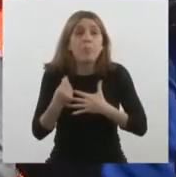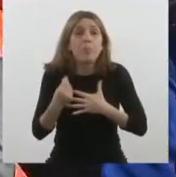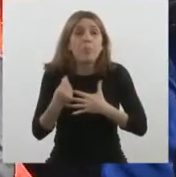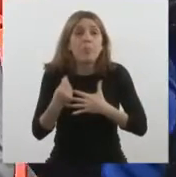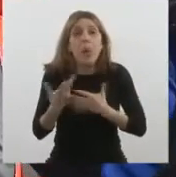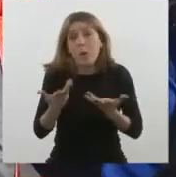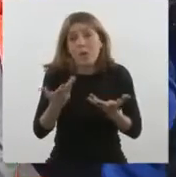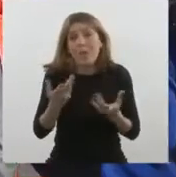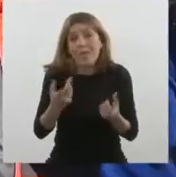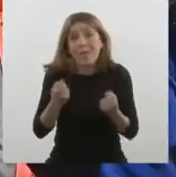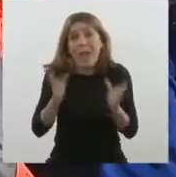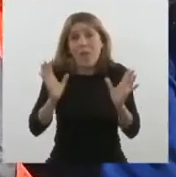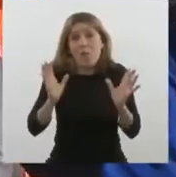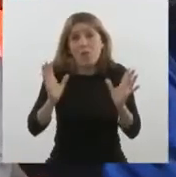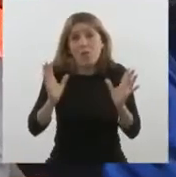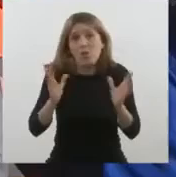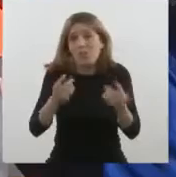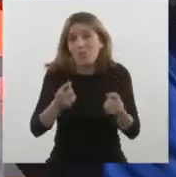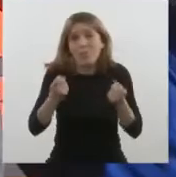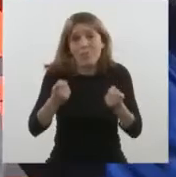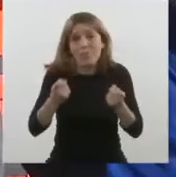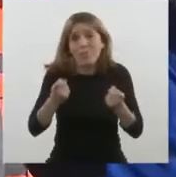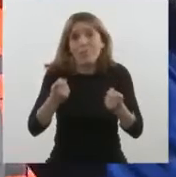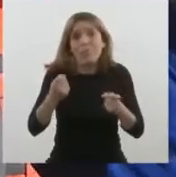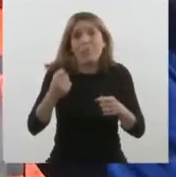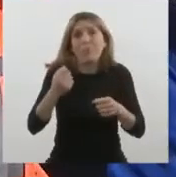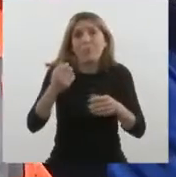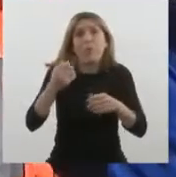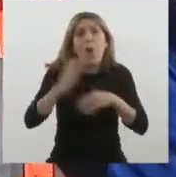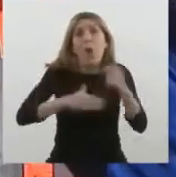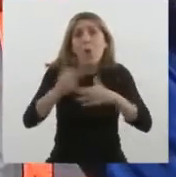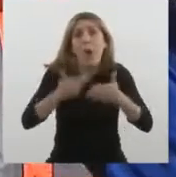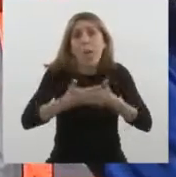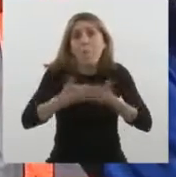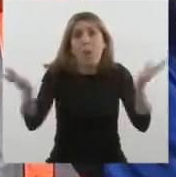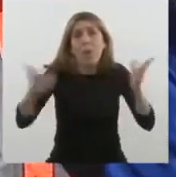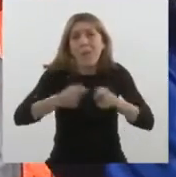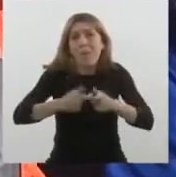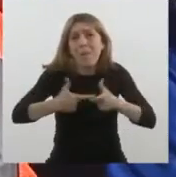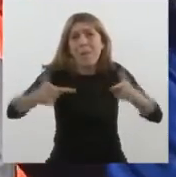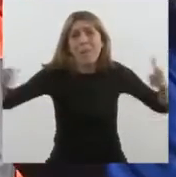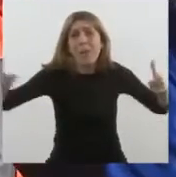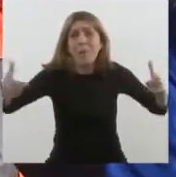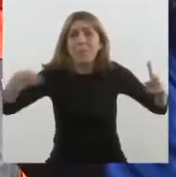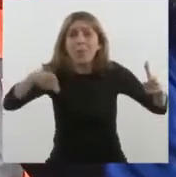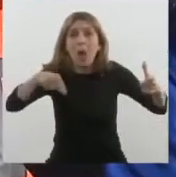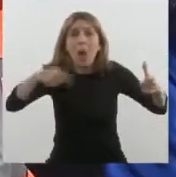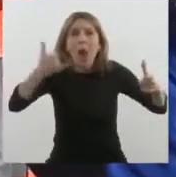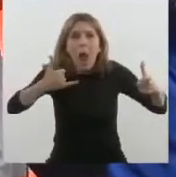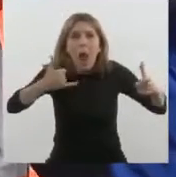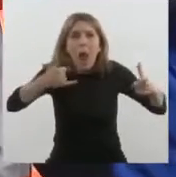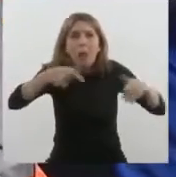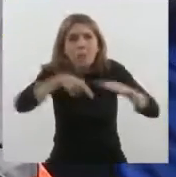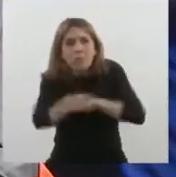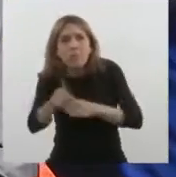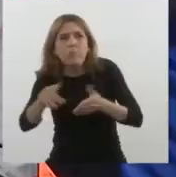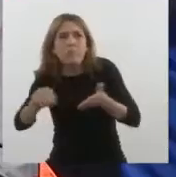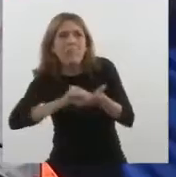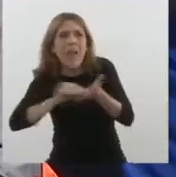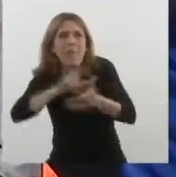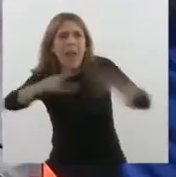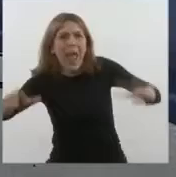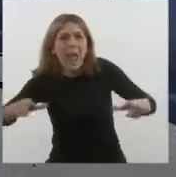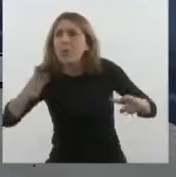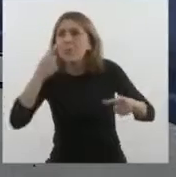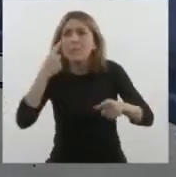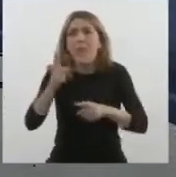porque es necesario que se haga, porque detrás de la obra pública hay un fuerte motorizador de la economía. Allí atrás están todos